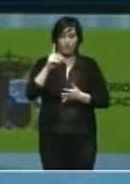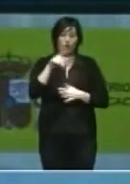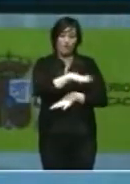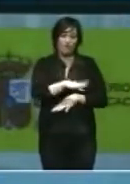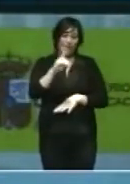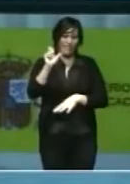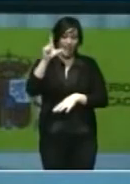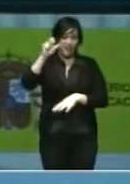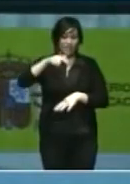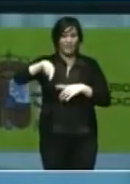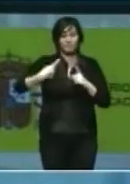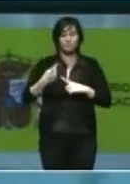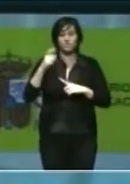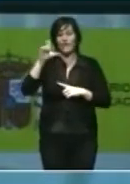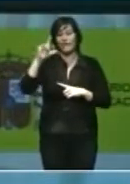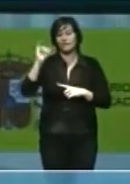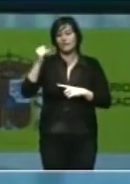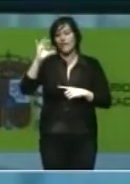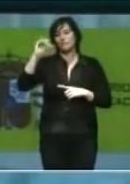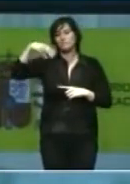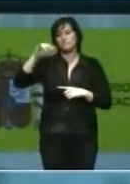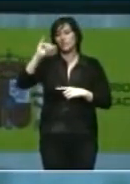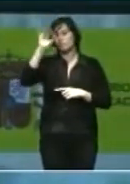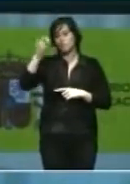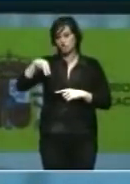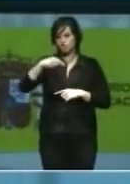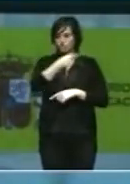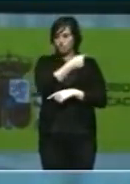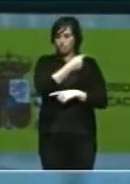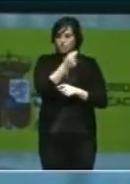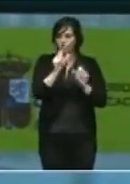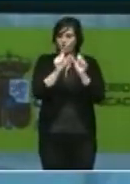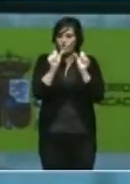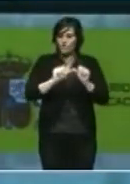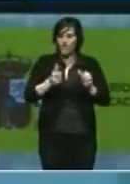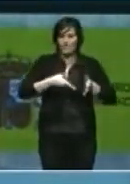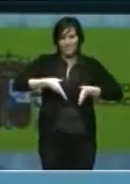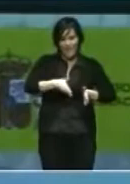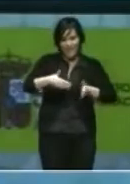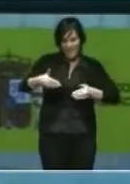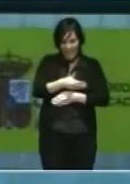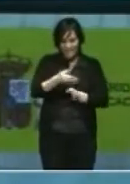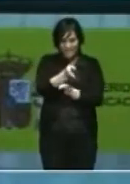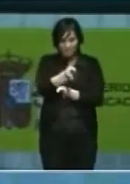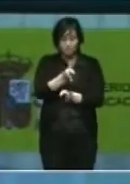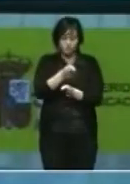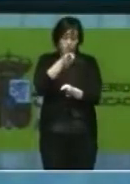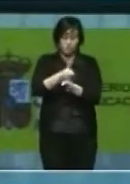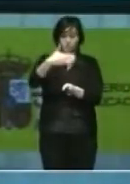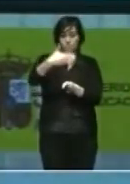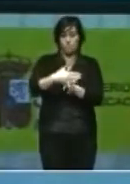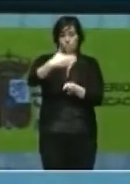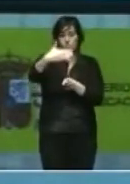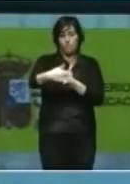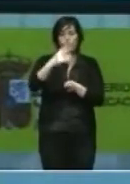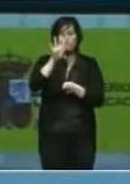que luego Alison Smithson denominó pues, este Matte Building, constituido por una serie de calles principales, 4 en concreto,